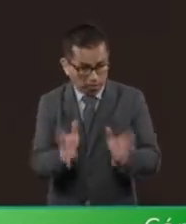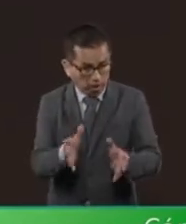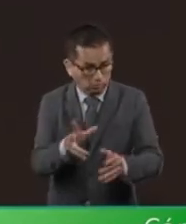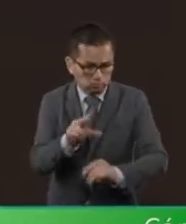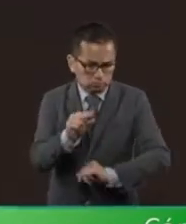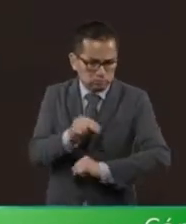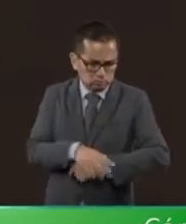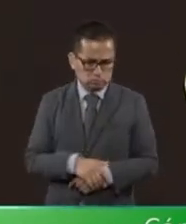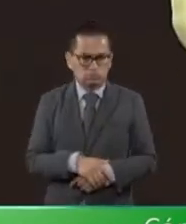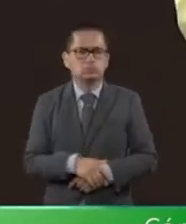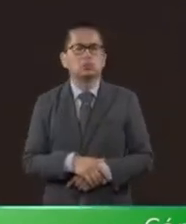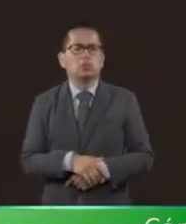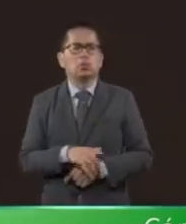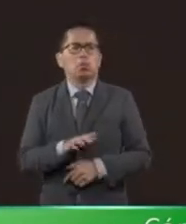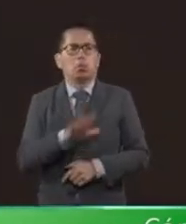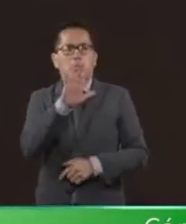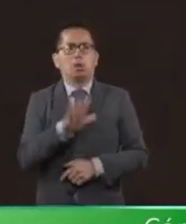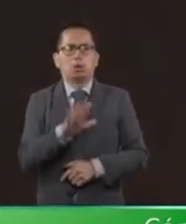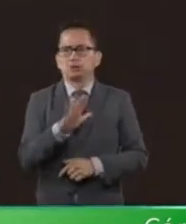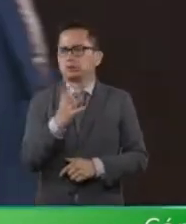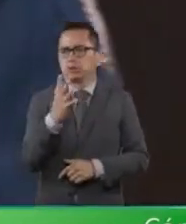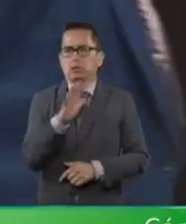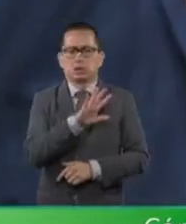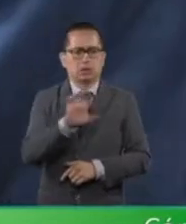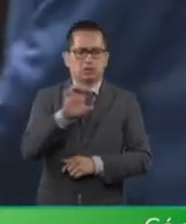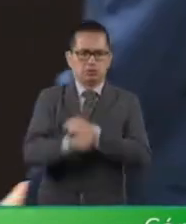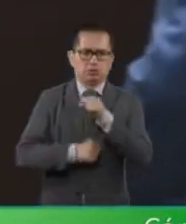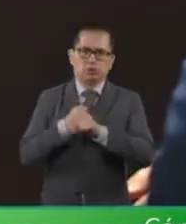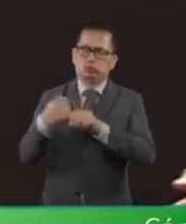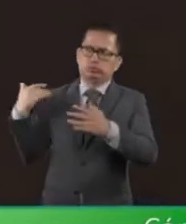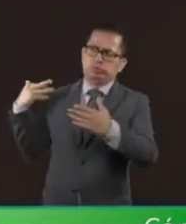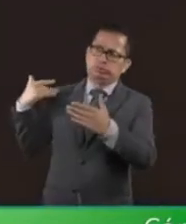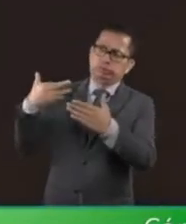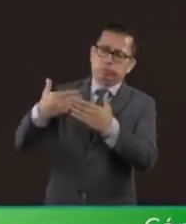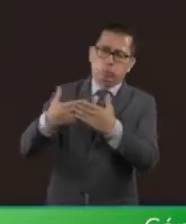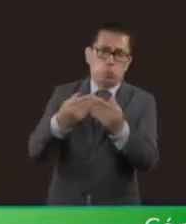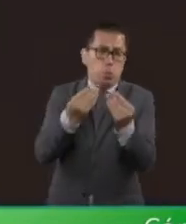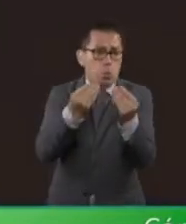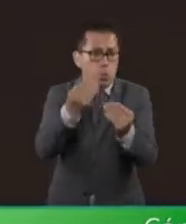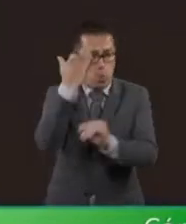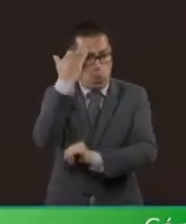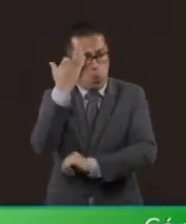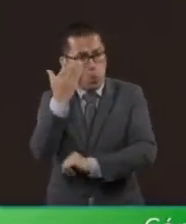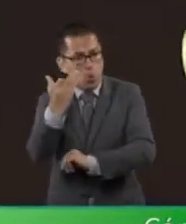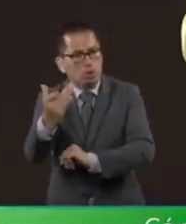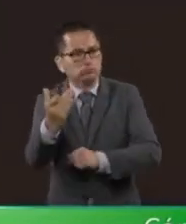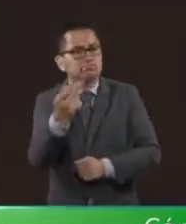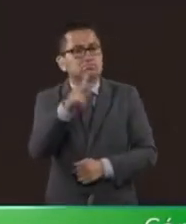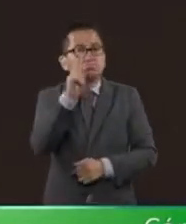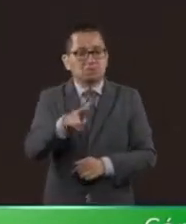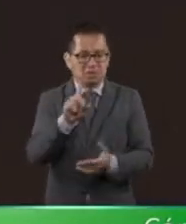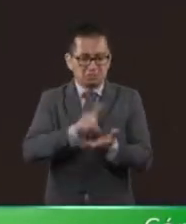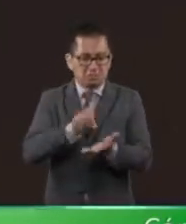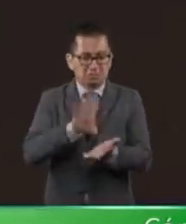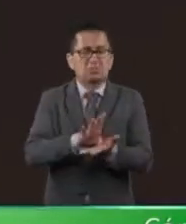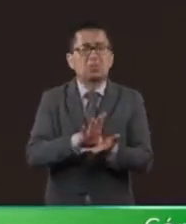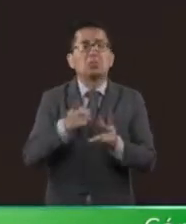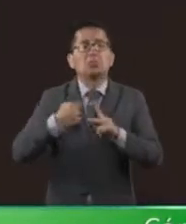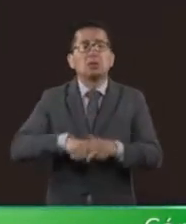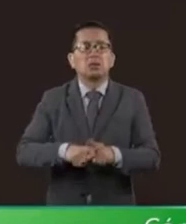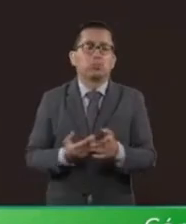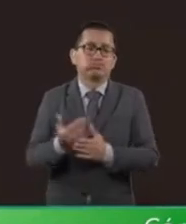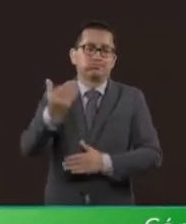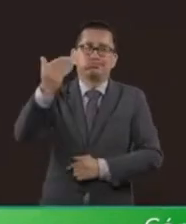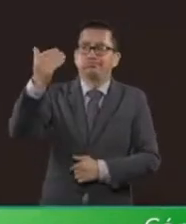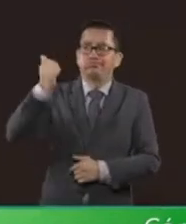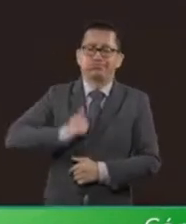muchos, pero desde la historia de la humanidad existe la discapacidad. ¿Y hasta cuándo vamos a